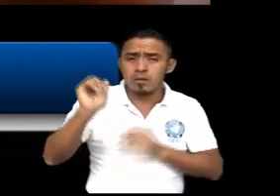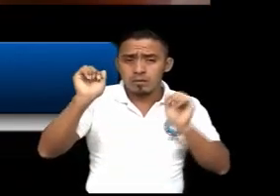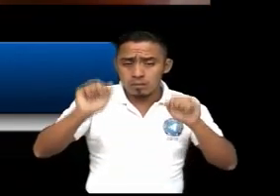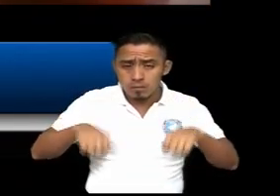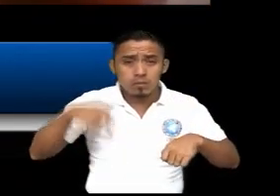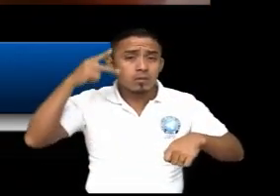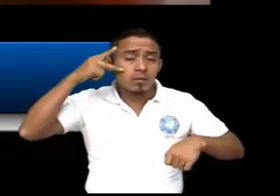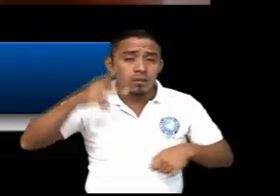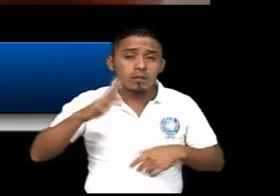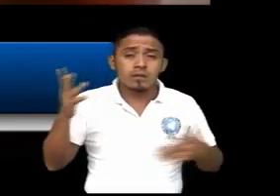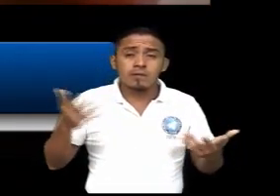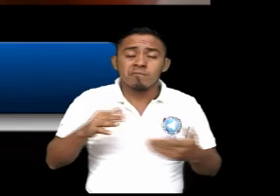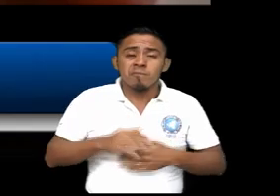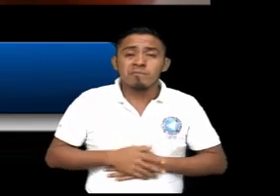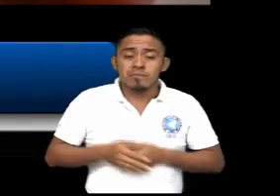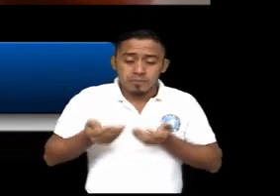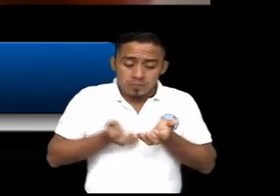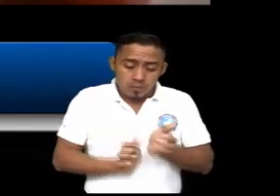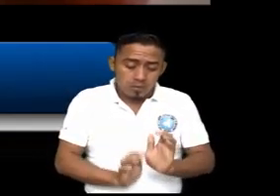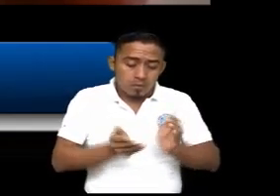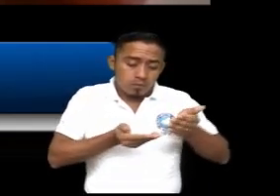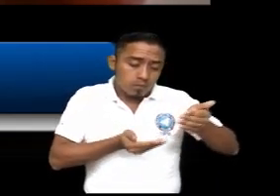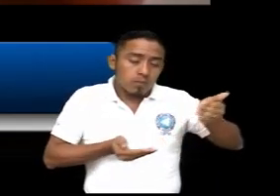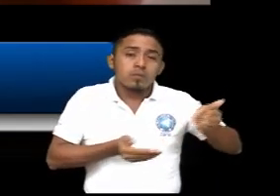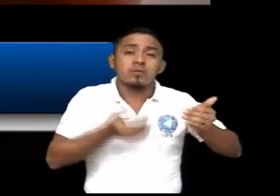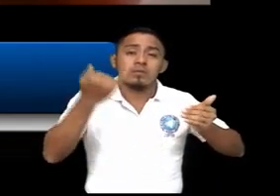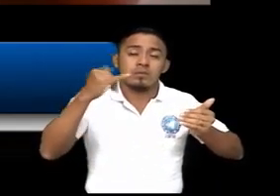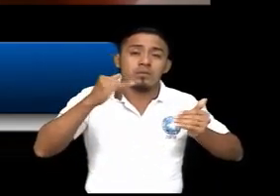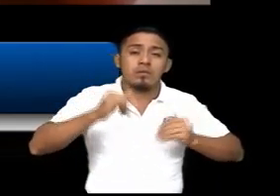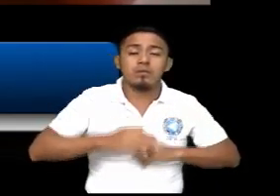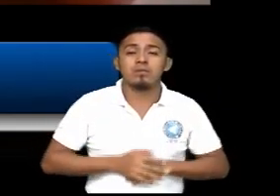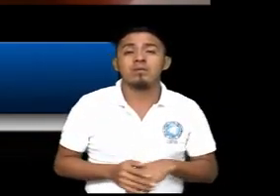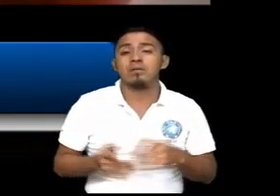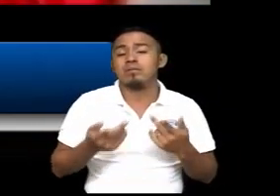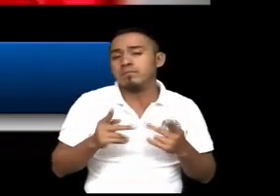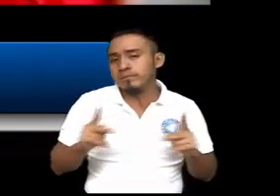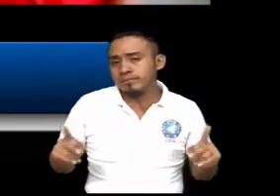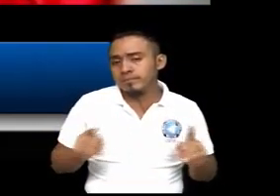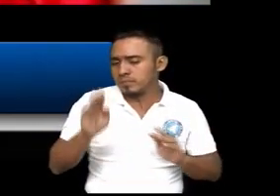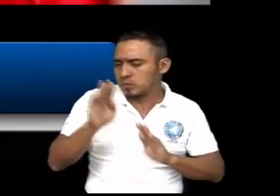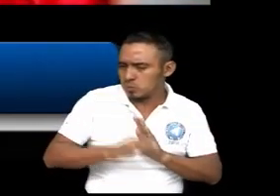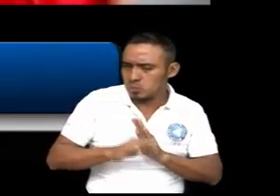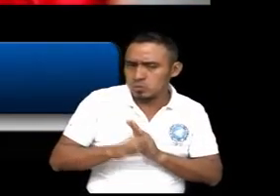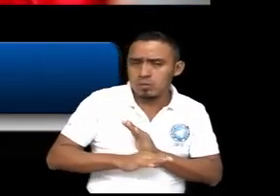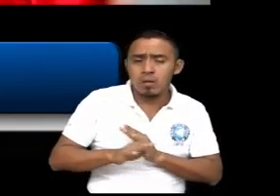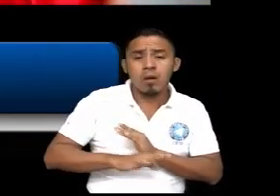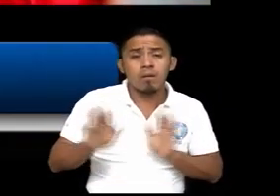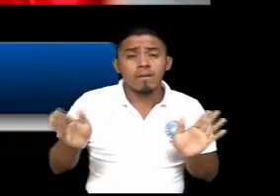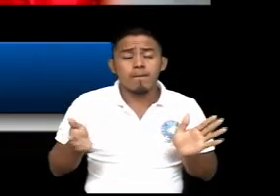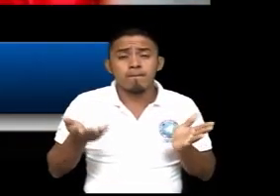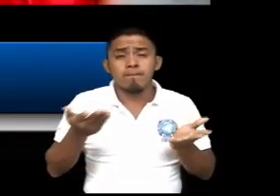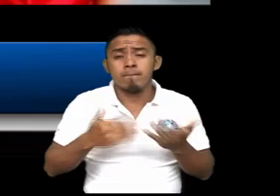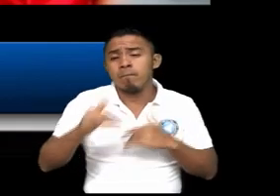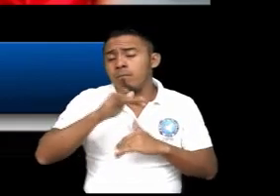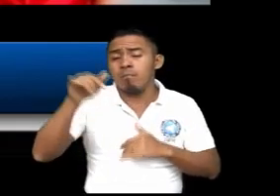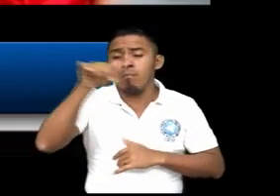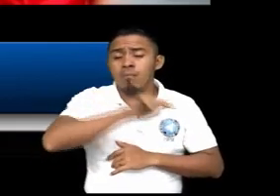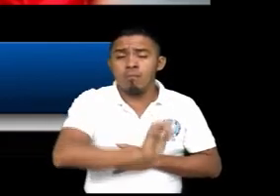también en los recién nacidos? En los recién nacidos, pero es menos frecuente, más que todo en los niños ya un